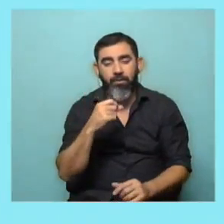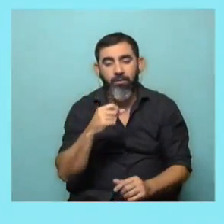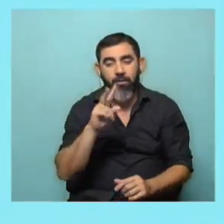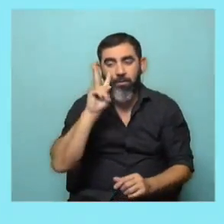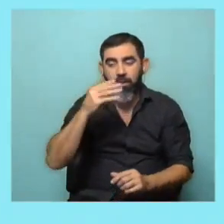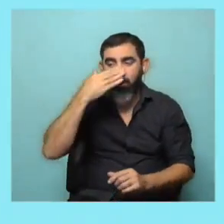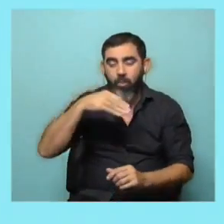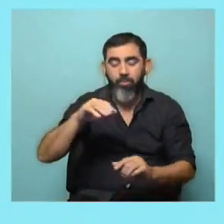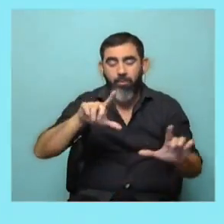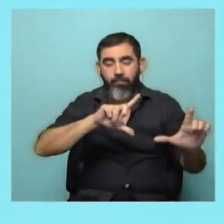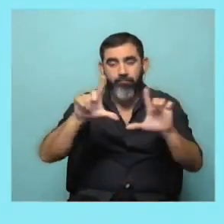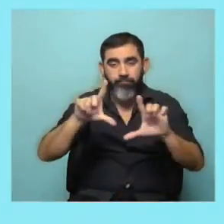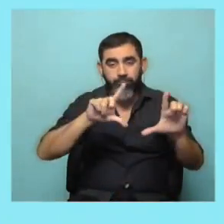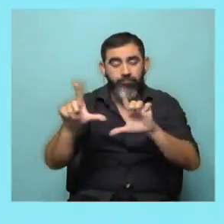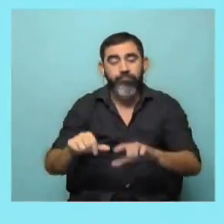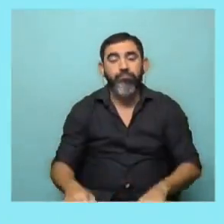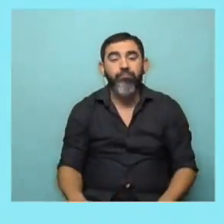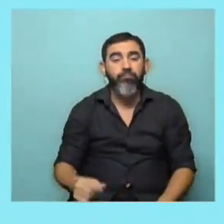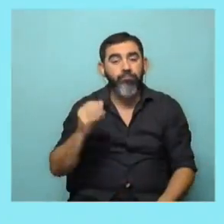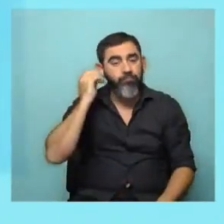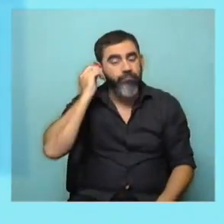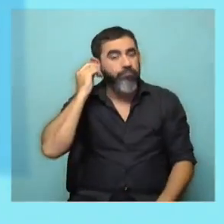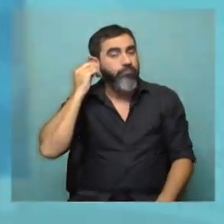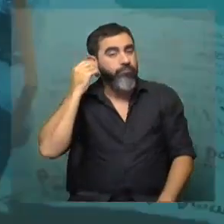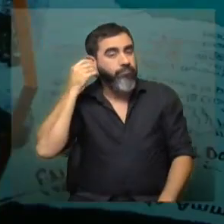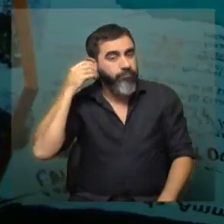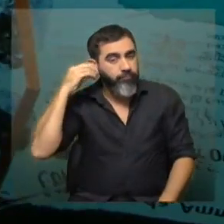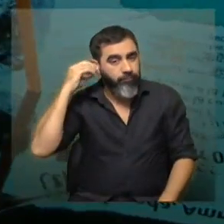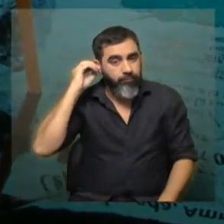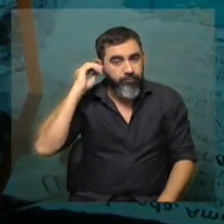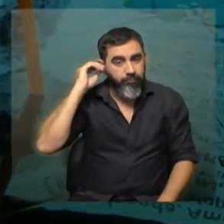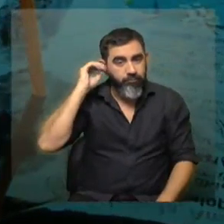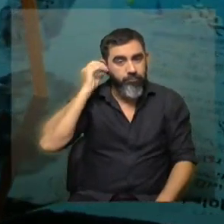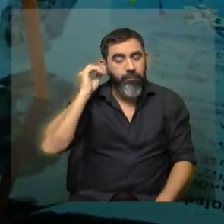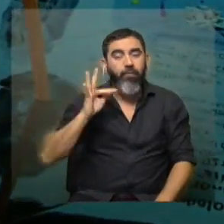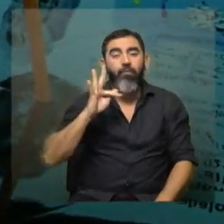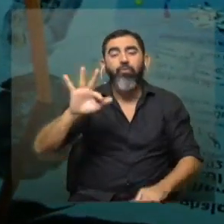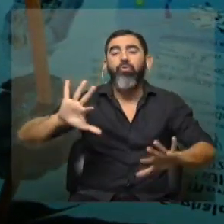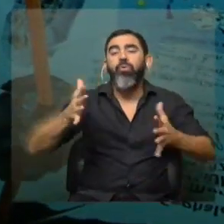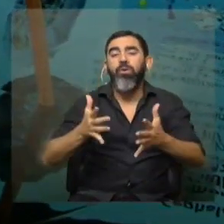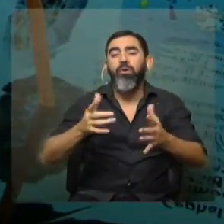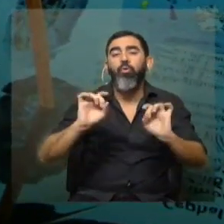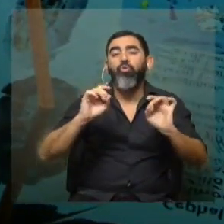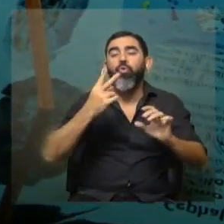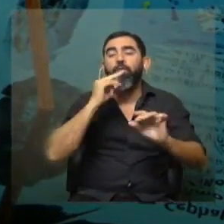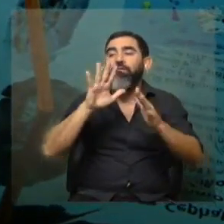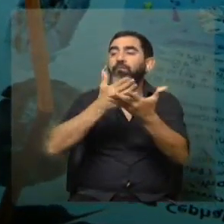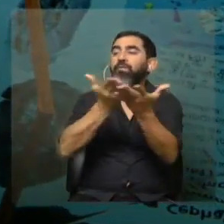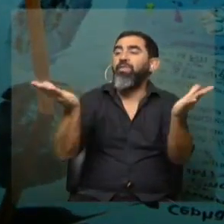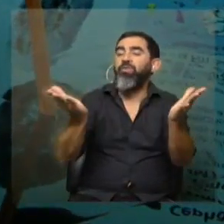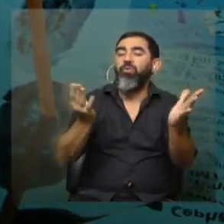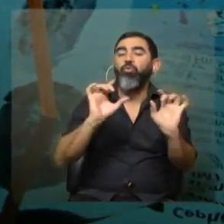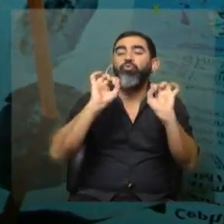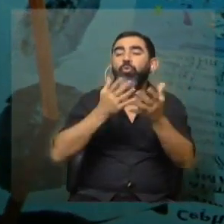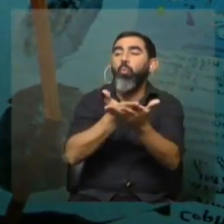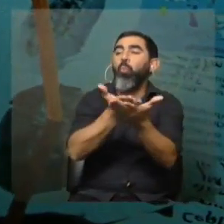las placas con las piezas, ¿qué es lo que viene con esta colección? Porque esto no es algo que va a quedar en vitrina. Esto no es algo que